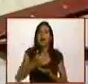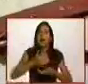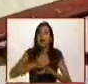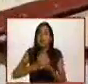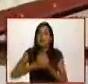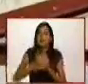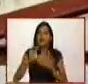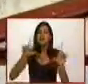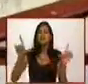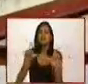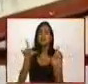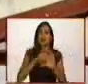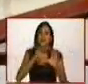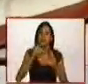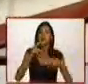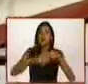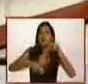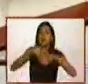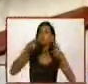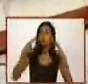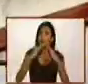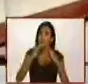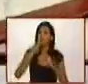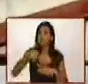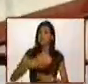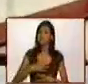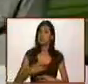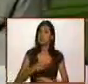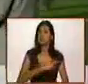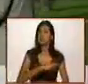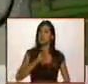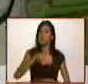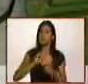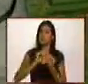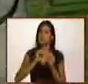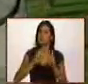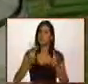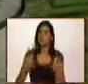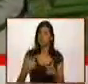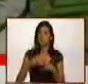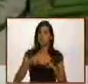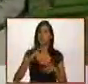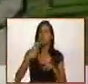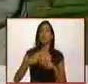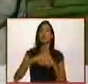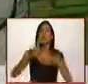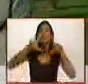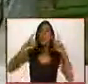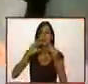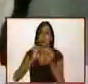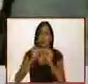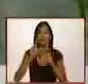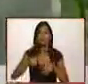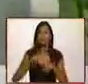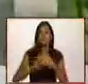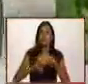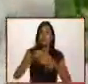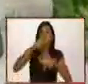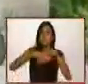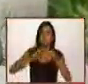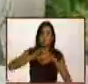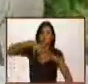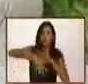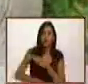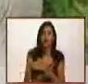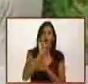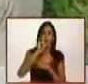de telecomunicaciones, la construcción de viviendas de interés social, la modernización del puerto de La Guaira, la construcción de la represa Dos Bocas